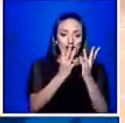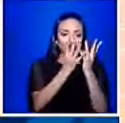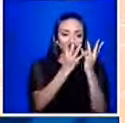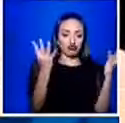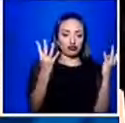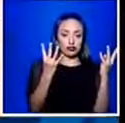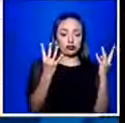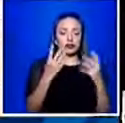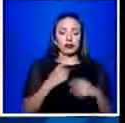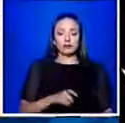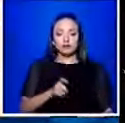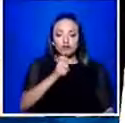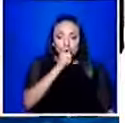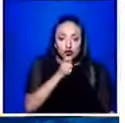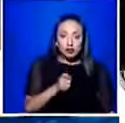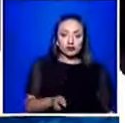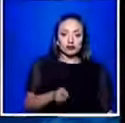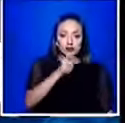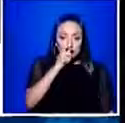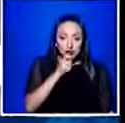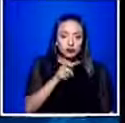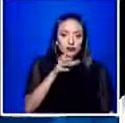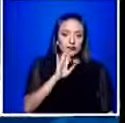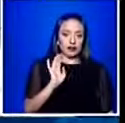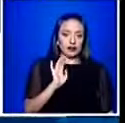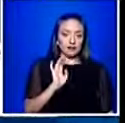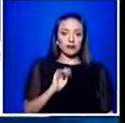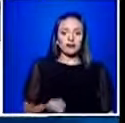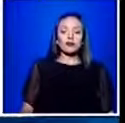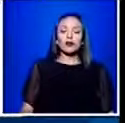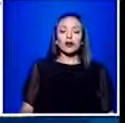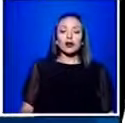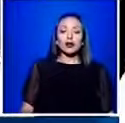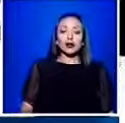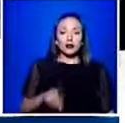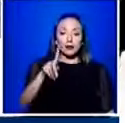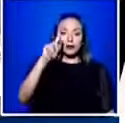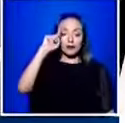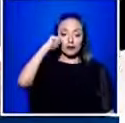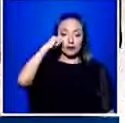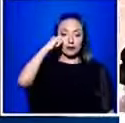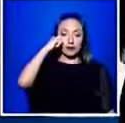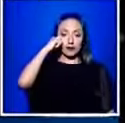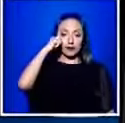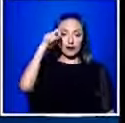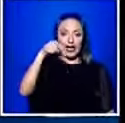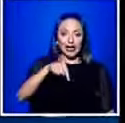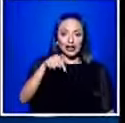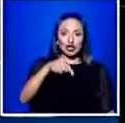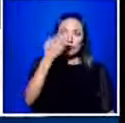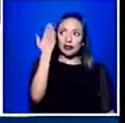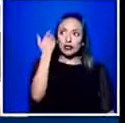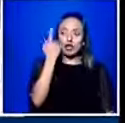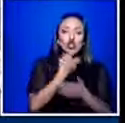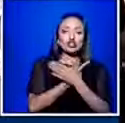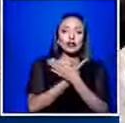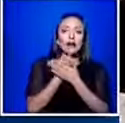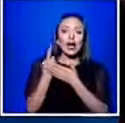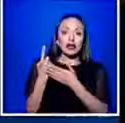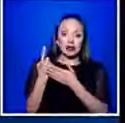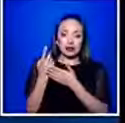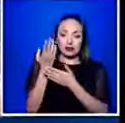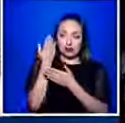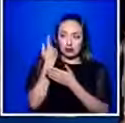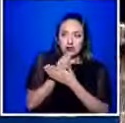posteriormente empezar ya el juramento de la bandera. Recordemos que el juramento de la bandera tenía que realizarse la semana